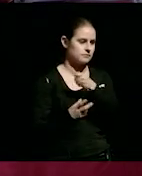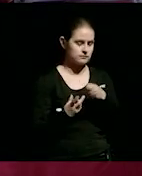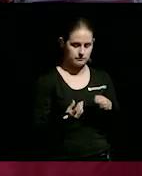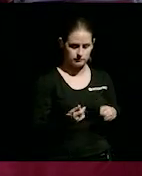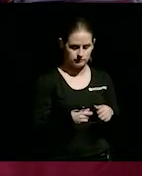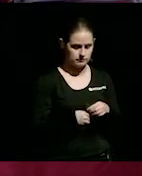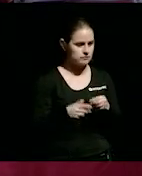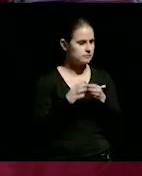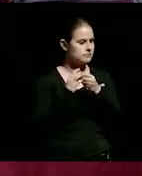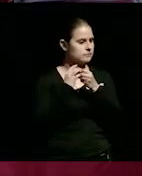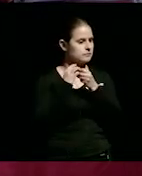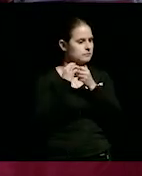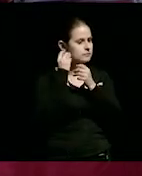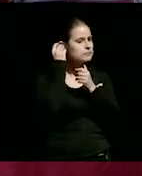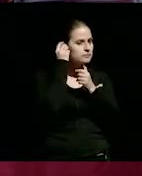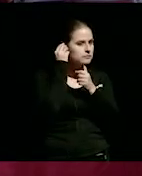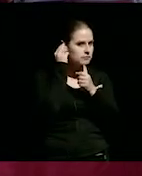Eso pasó hace mucho tiempo.